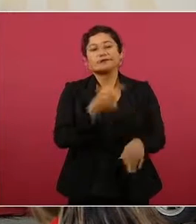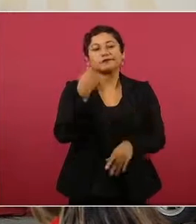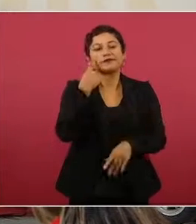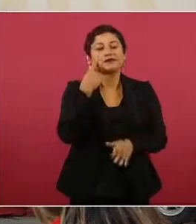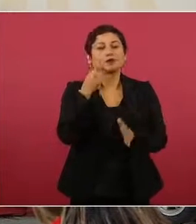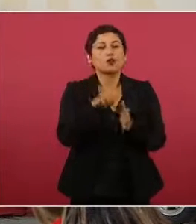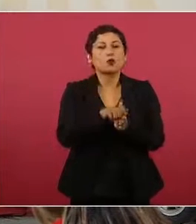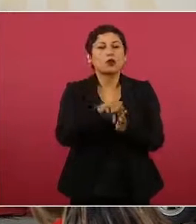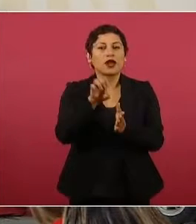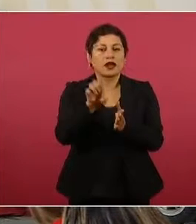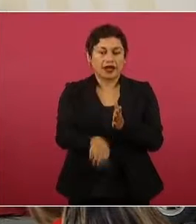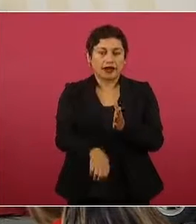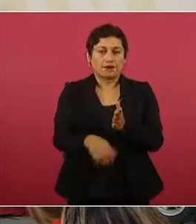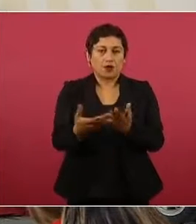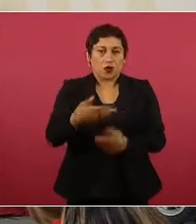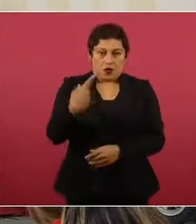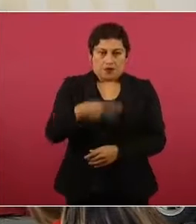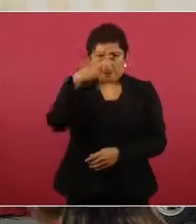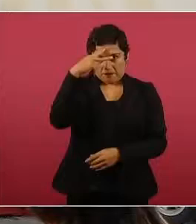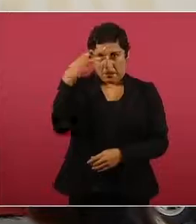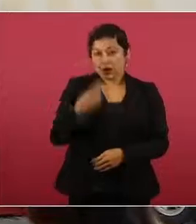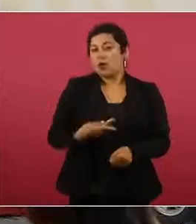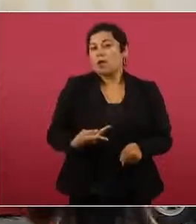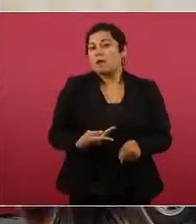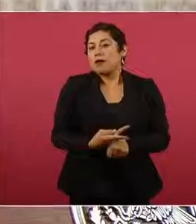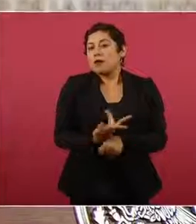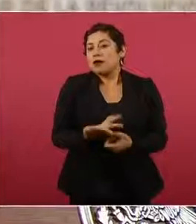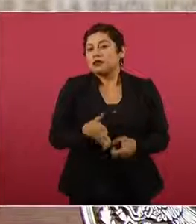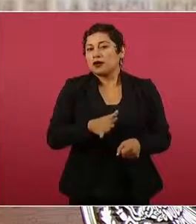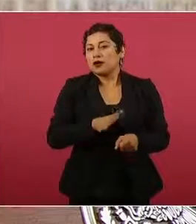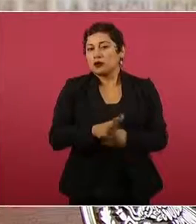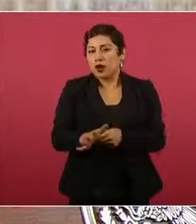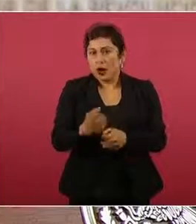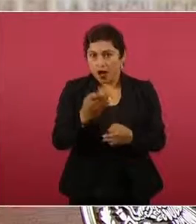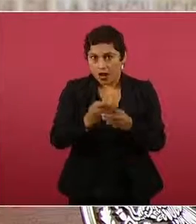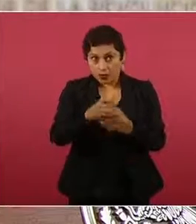sucede con nosotros? Y esto para la gente,